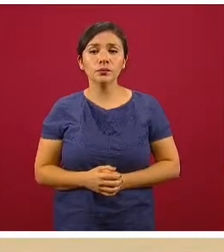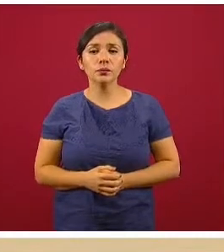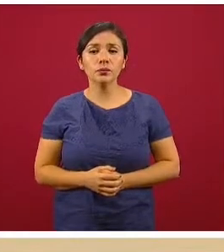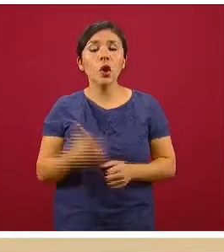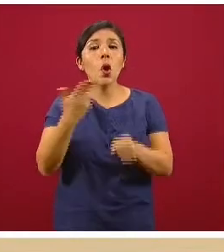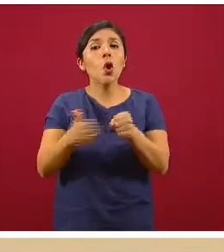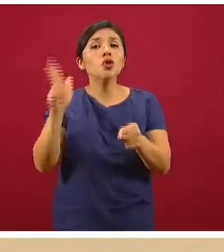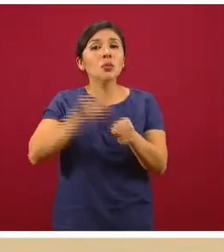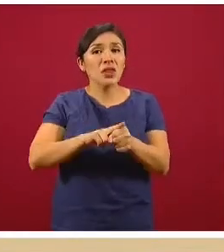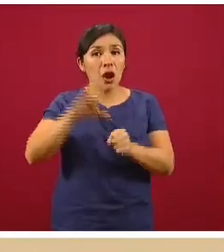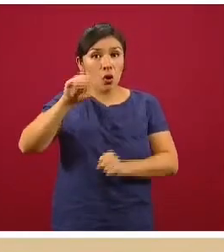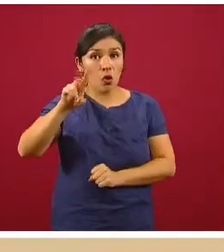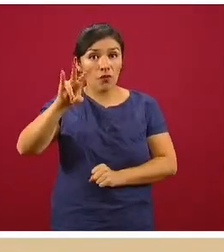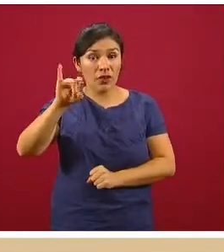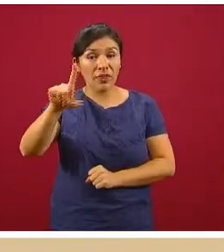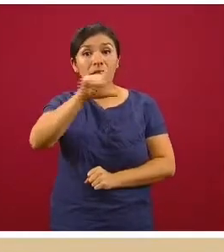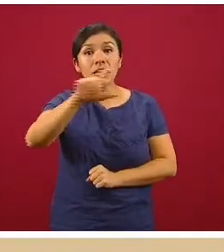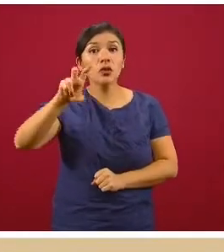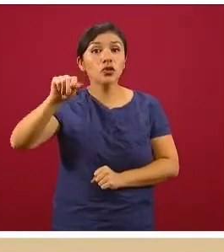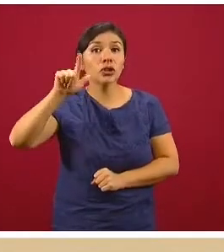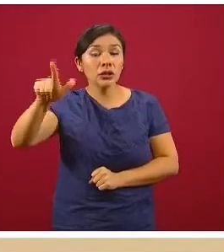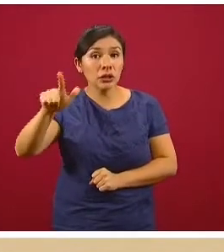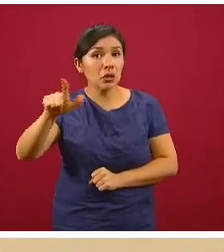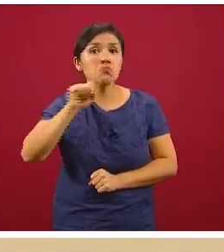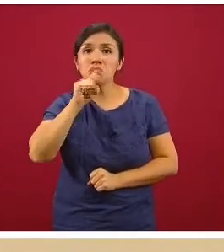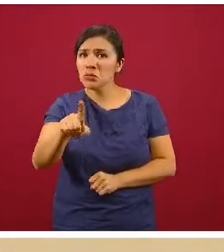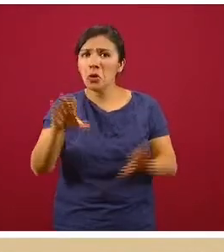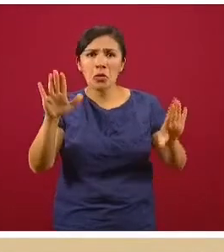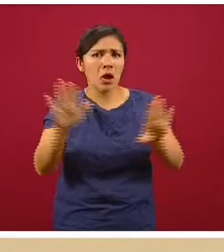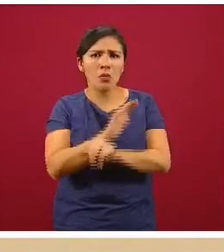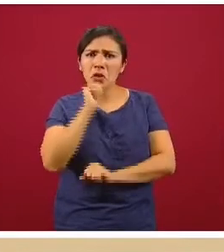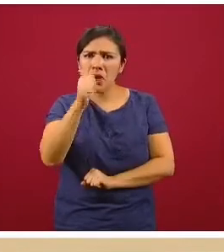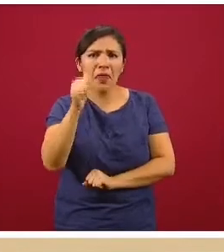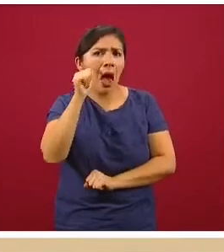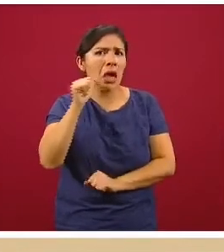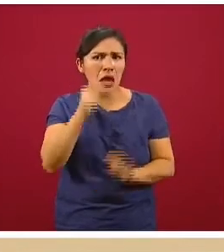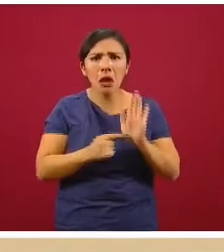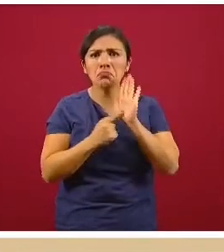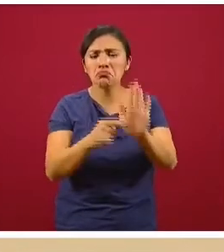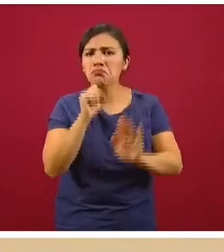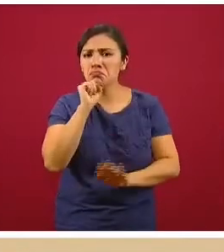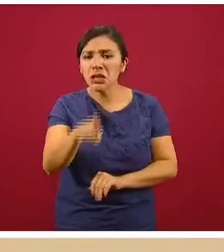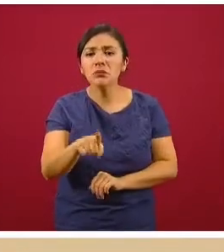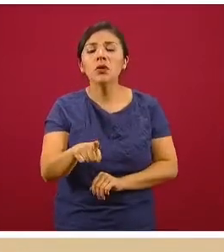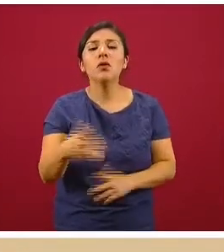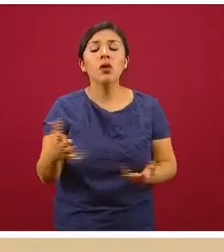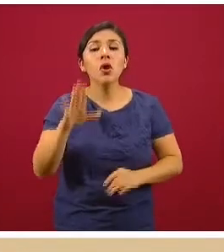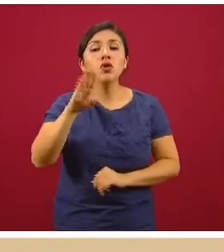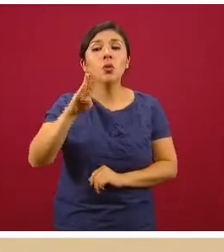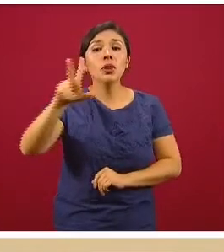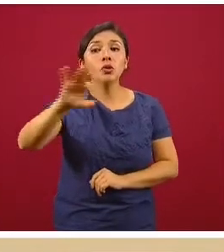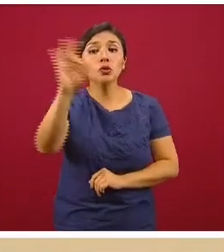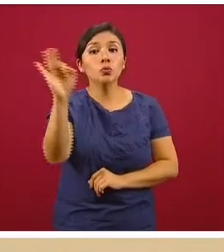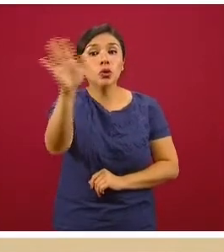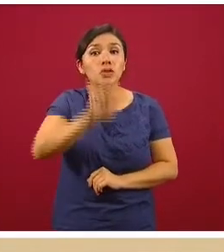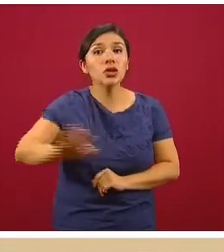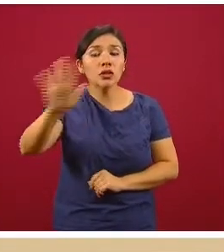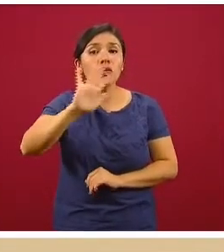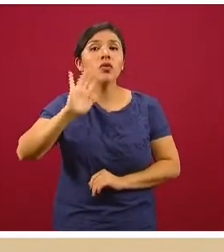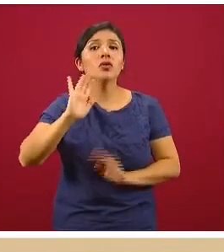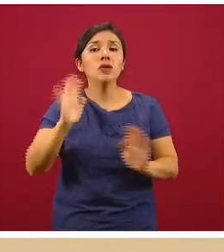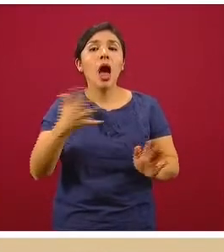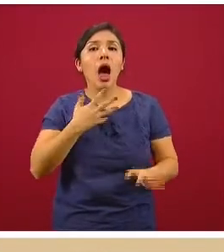Nuestros hospitales COVID, 787, no hay variación desde ayer que lo presentamos, y 98% lo